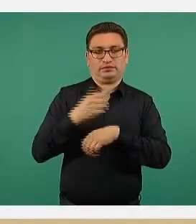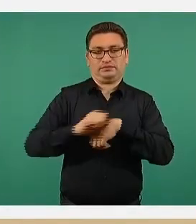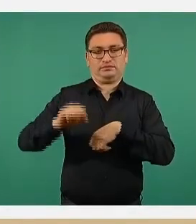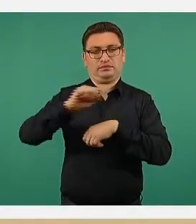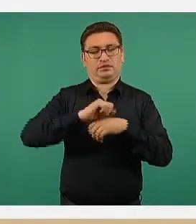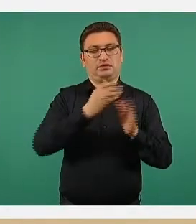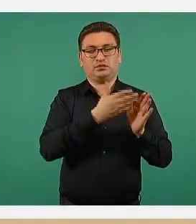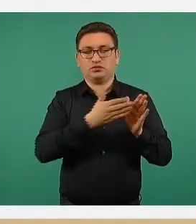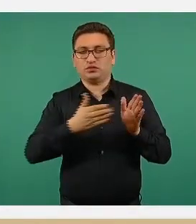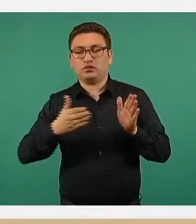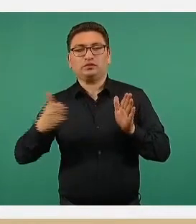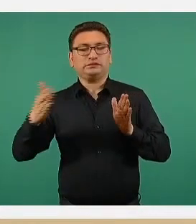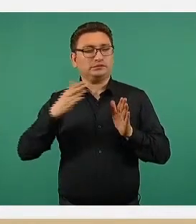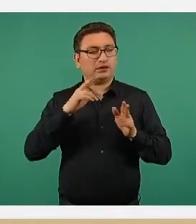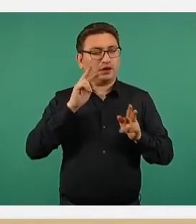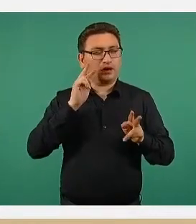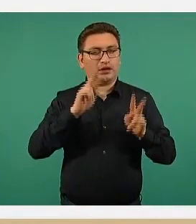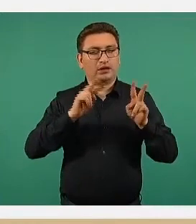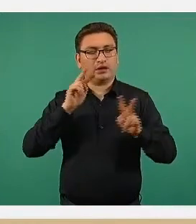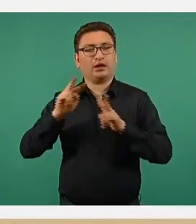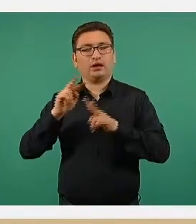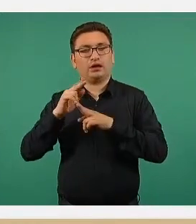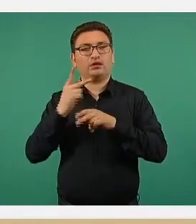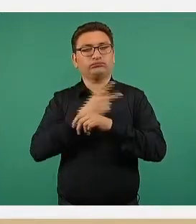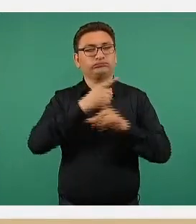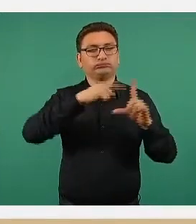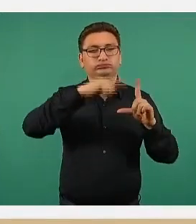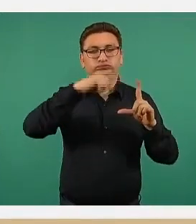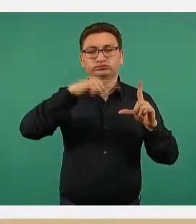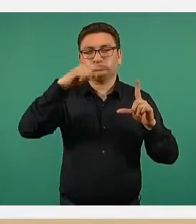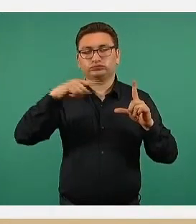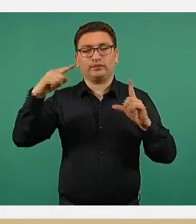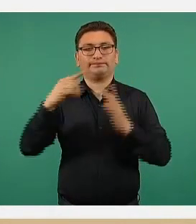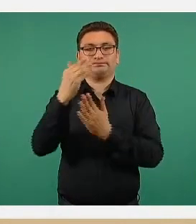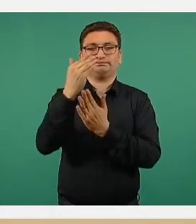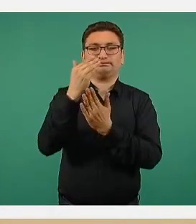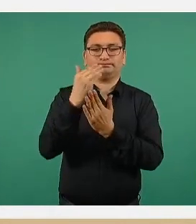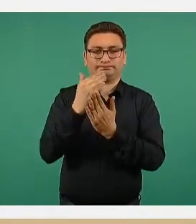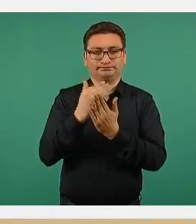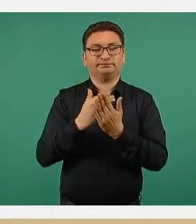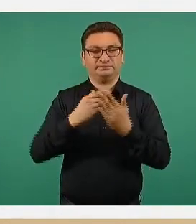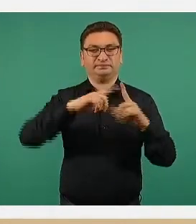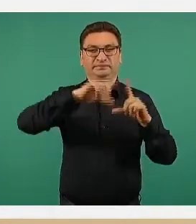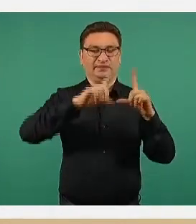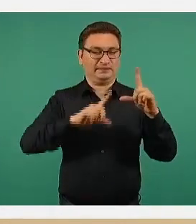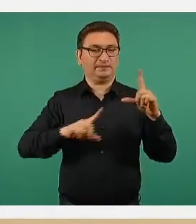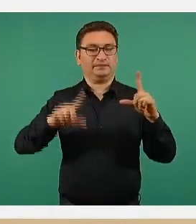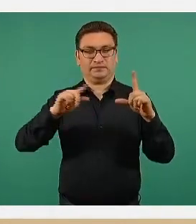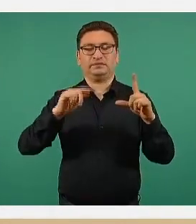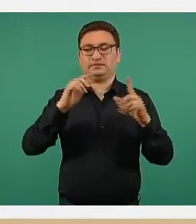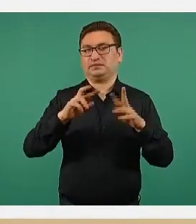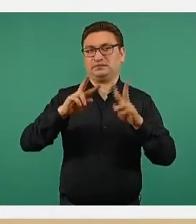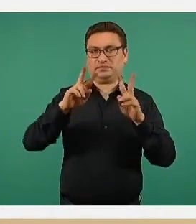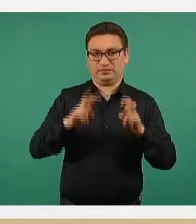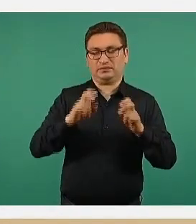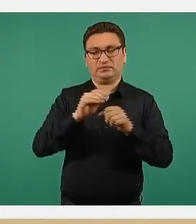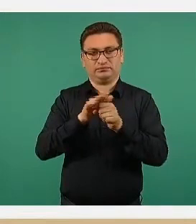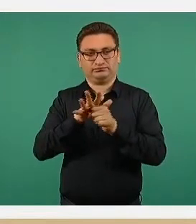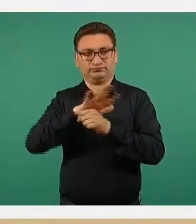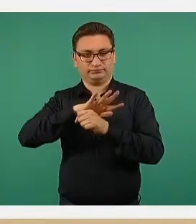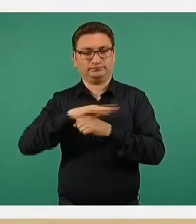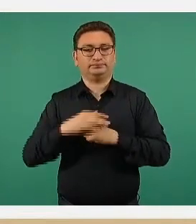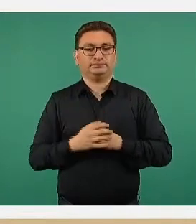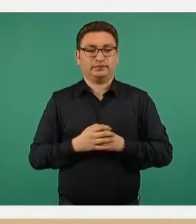diferentes semanas donde visualizamos ya de manera consecutiva una disminución en nuestro país al respecto de la situación de